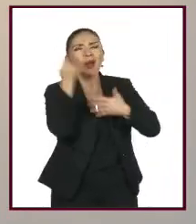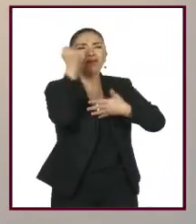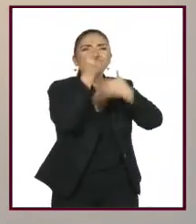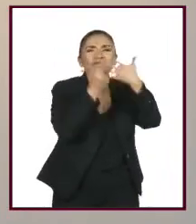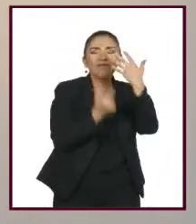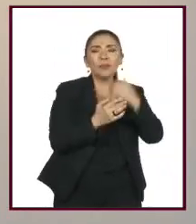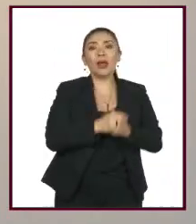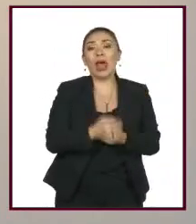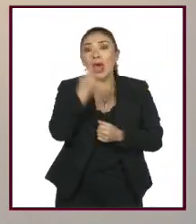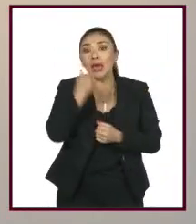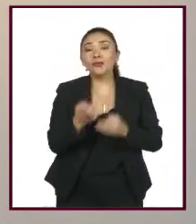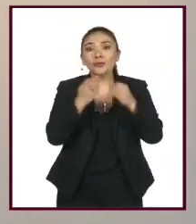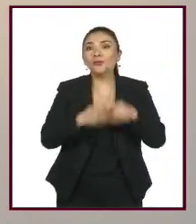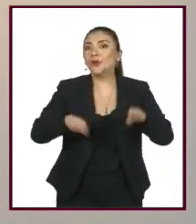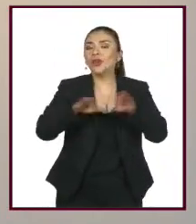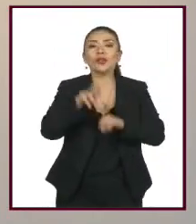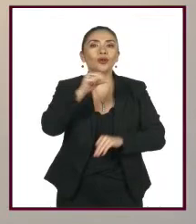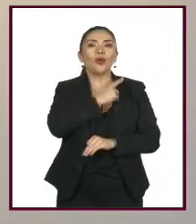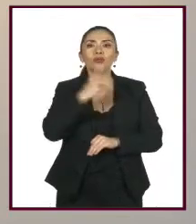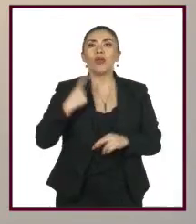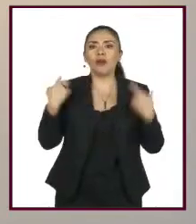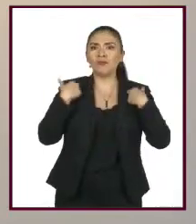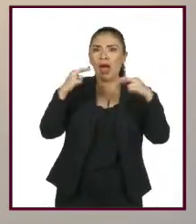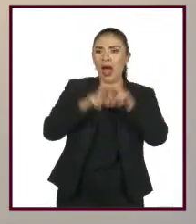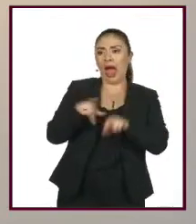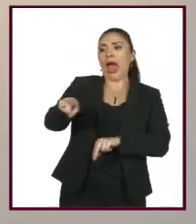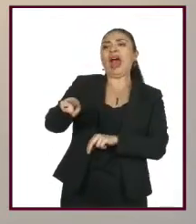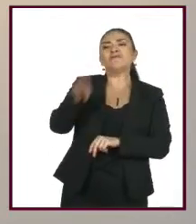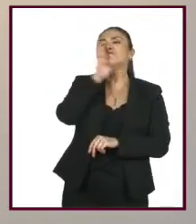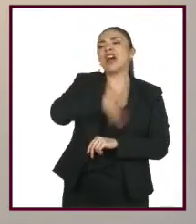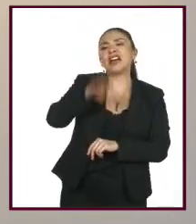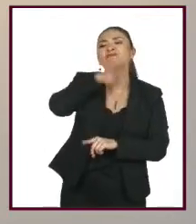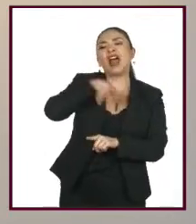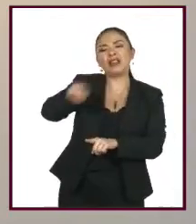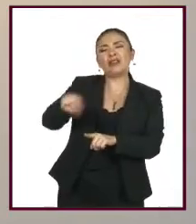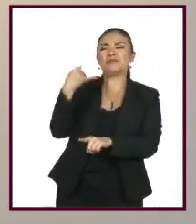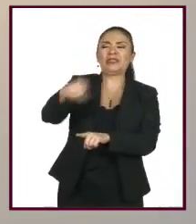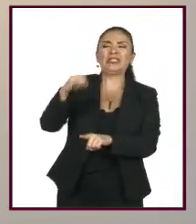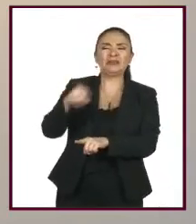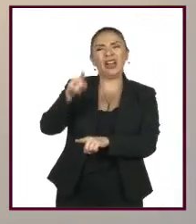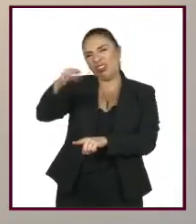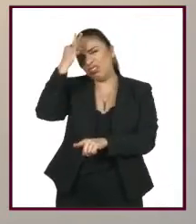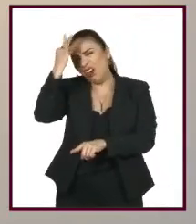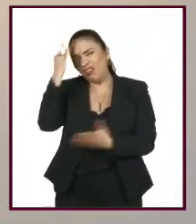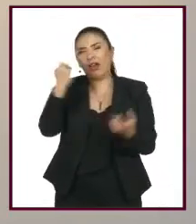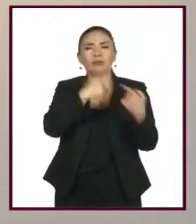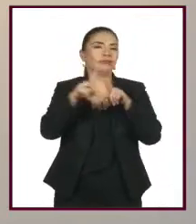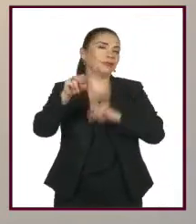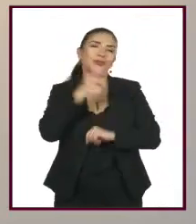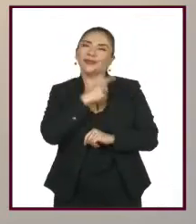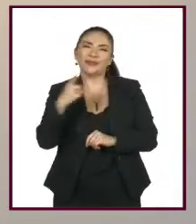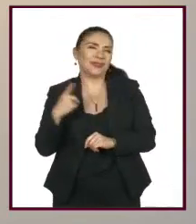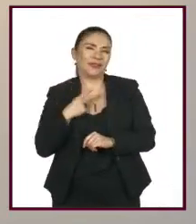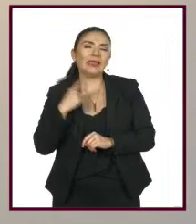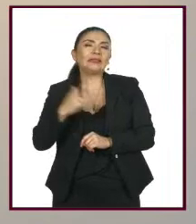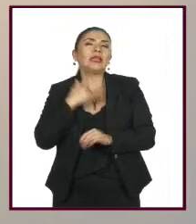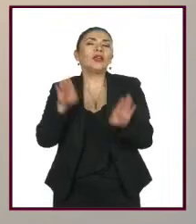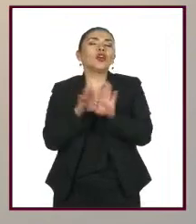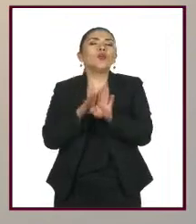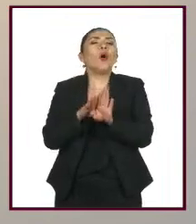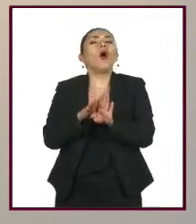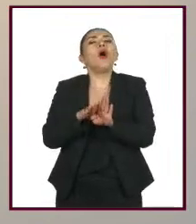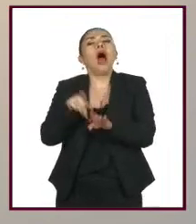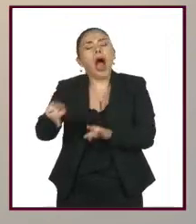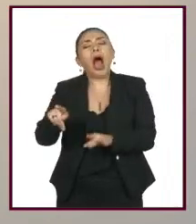pasando, es importante no reaccionar de la misma forma que en casa o en otros ambientes, ¿no? Como